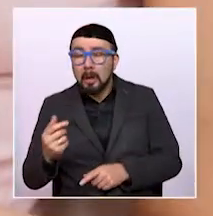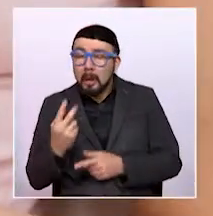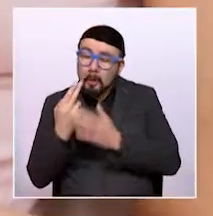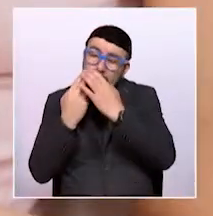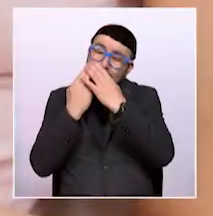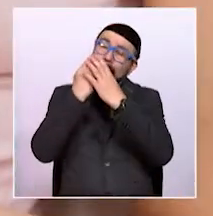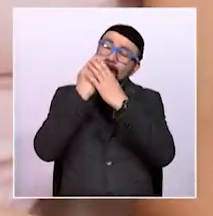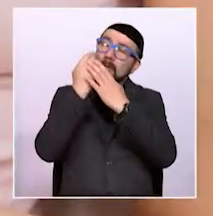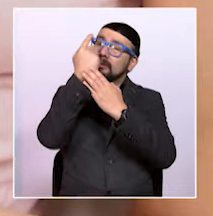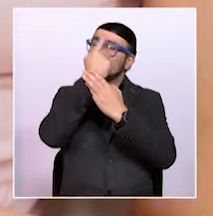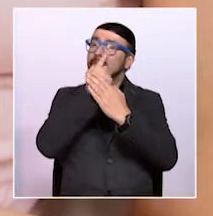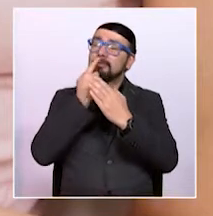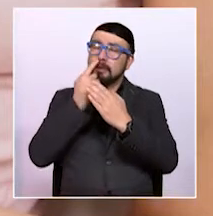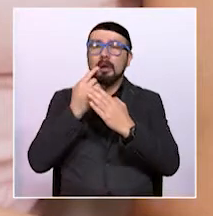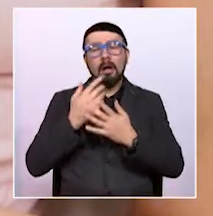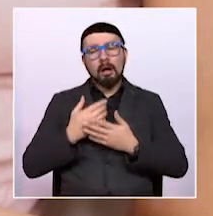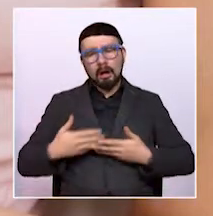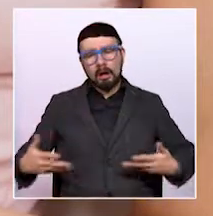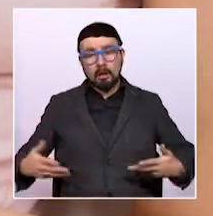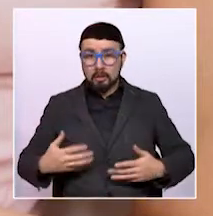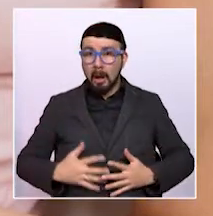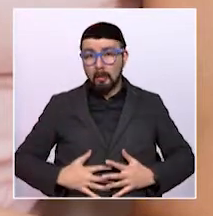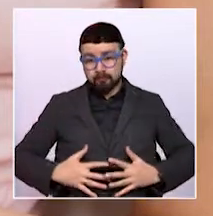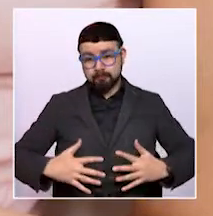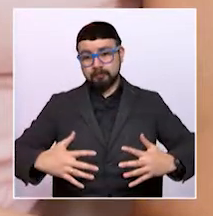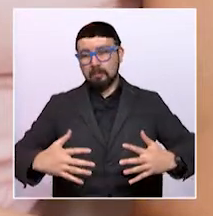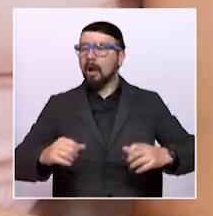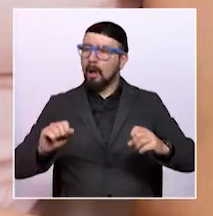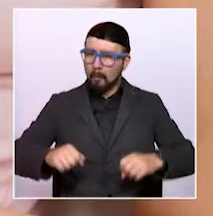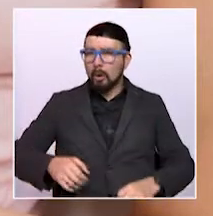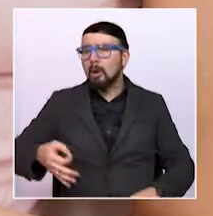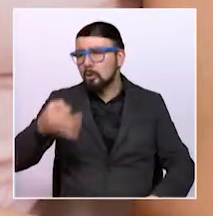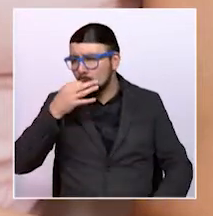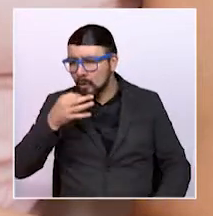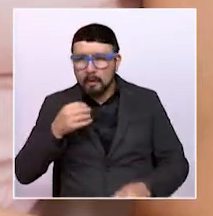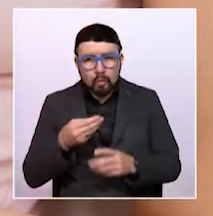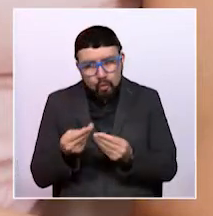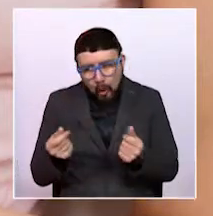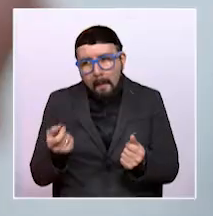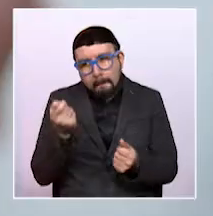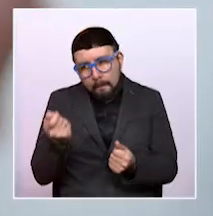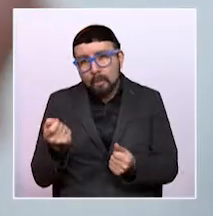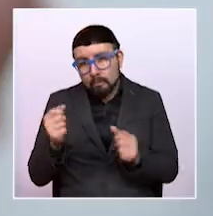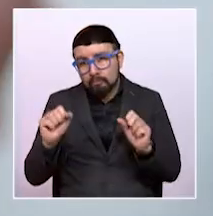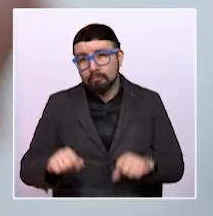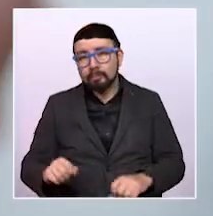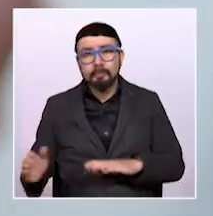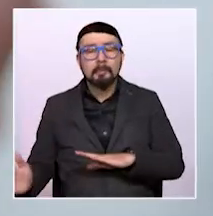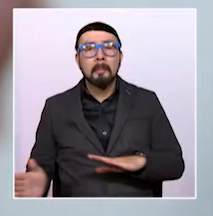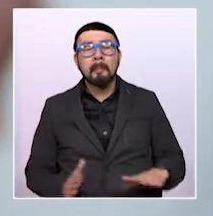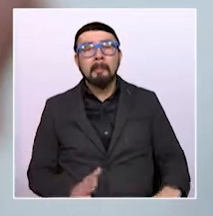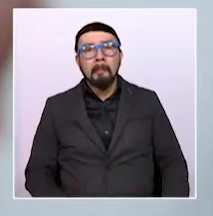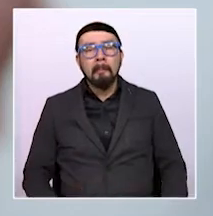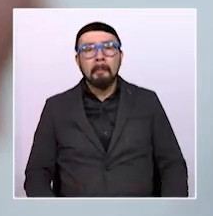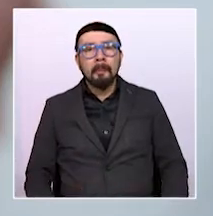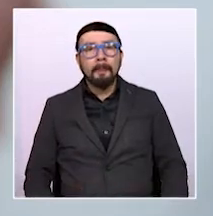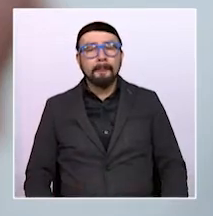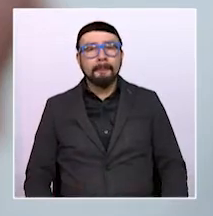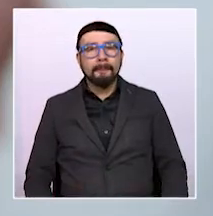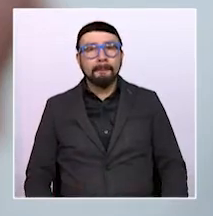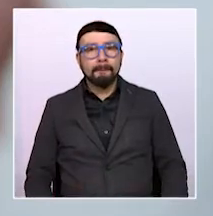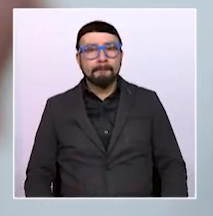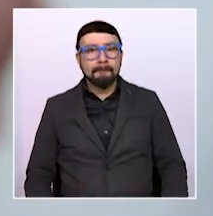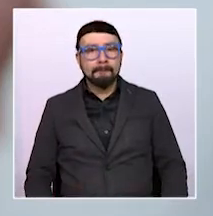y ya después cuando esté más avanzado su embarazo si puede utilizarlos sin exagerar llega otra digamos que otra línea de